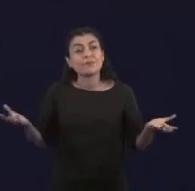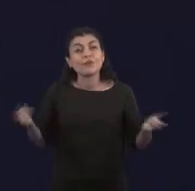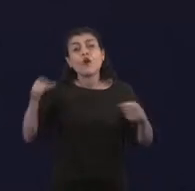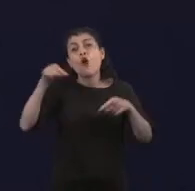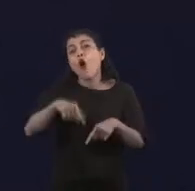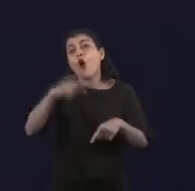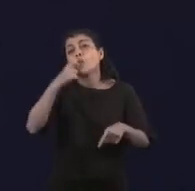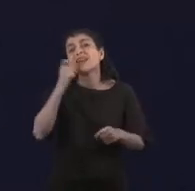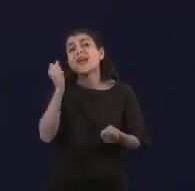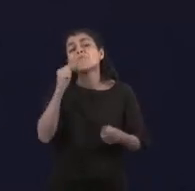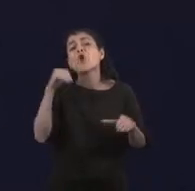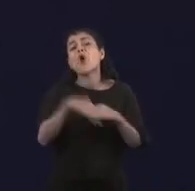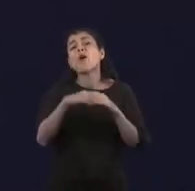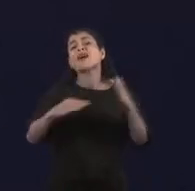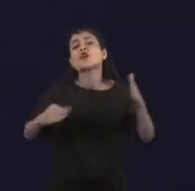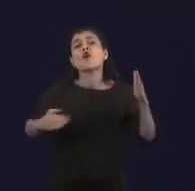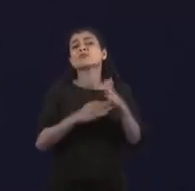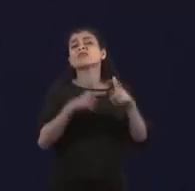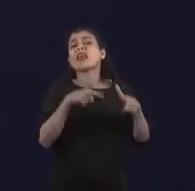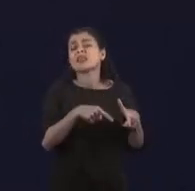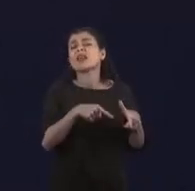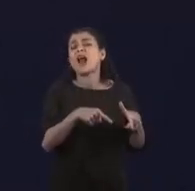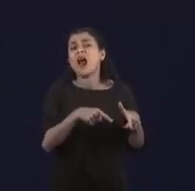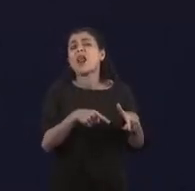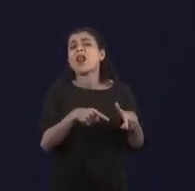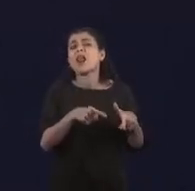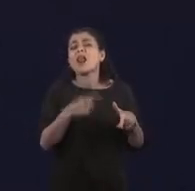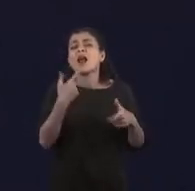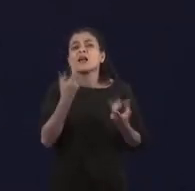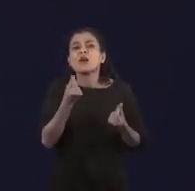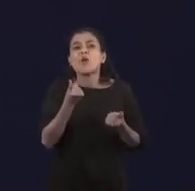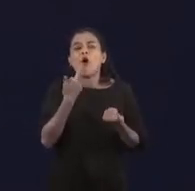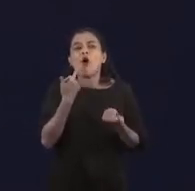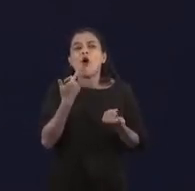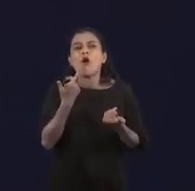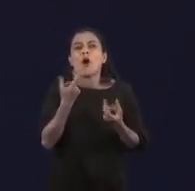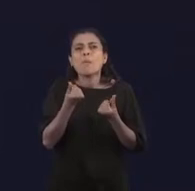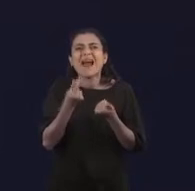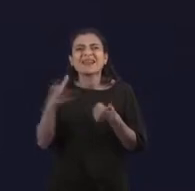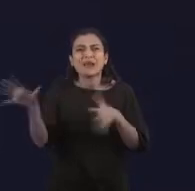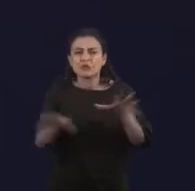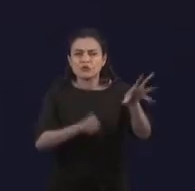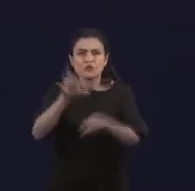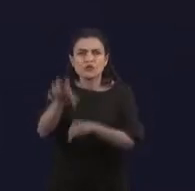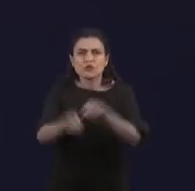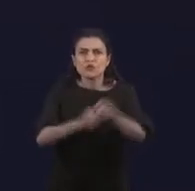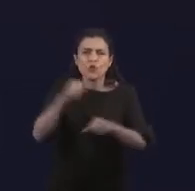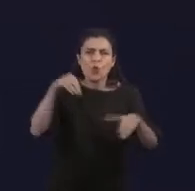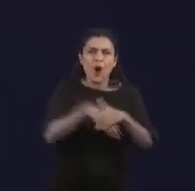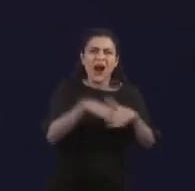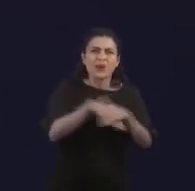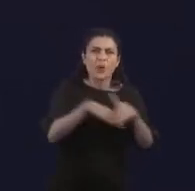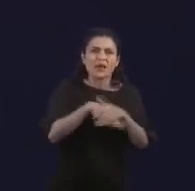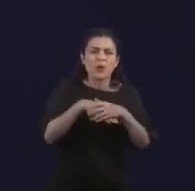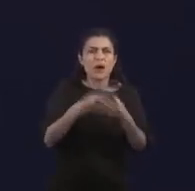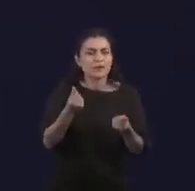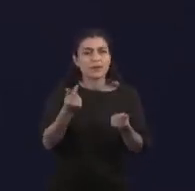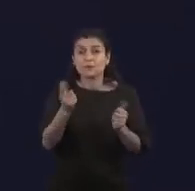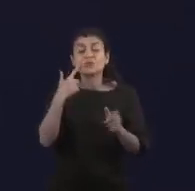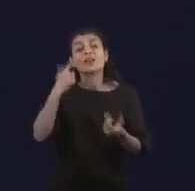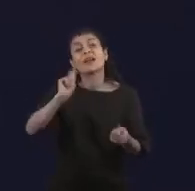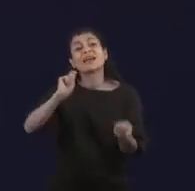Banco Central dejó de ser una aspiradora de dinero, lo que implica que el